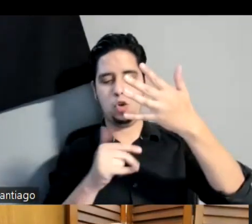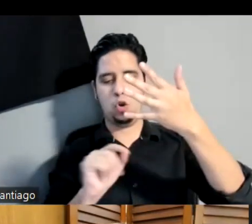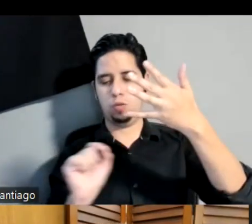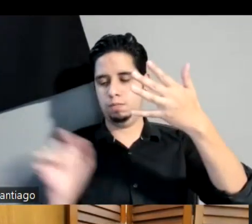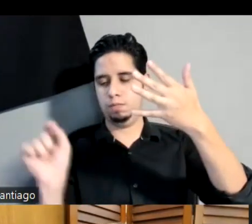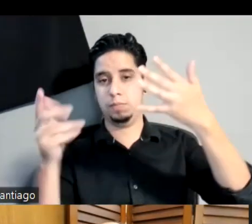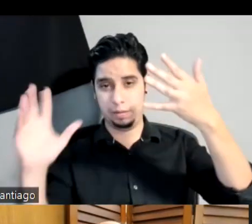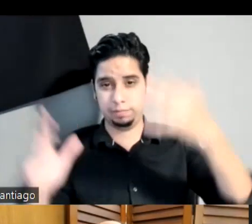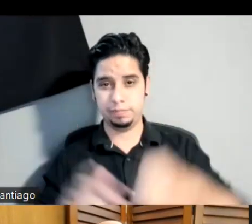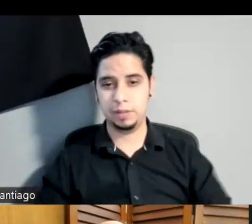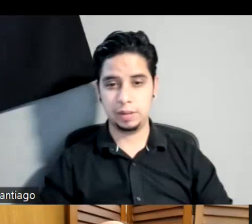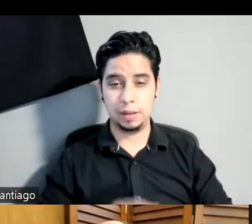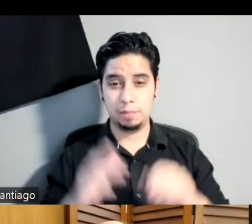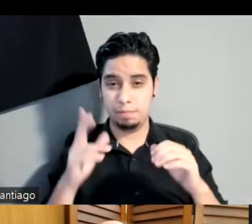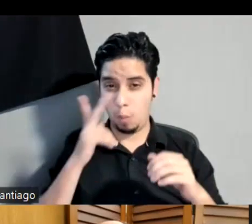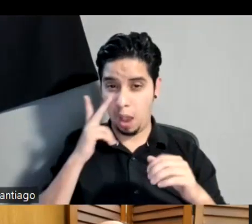Ajá. Vamos a ver